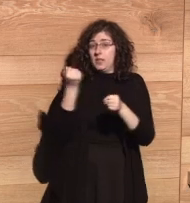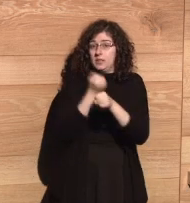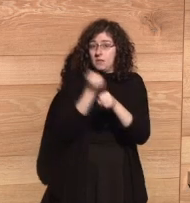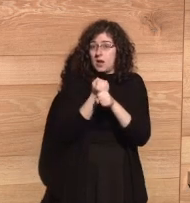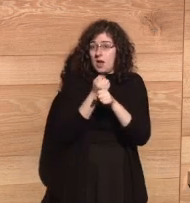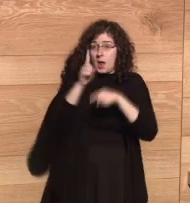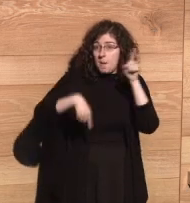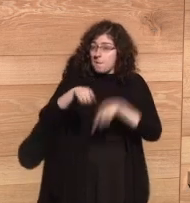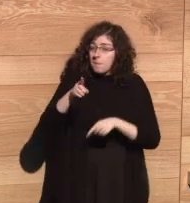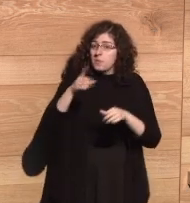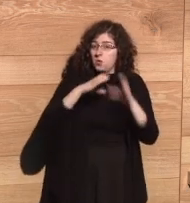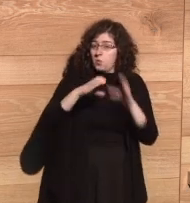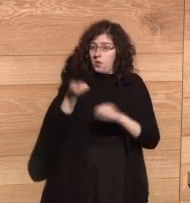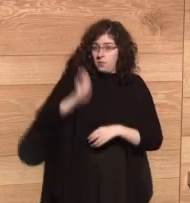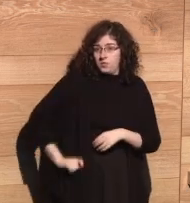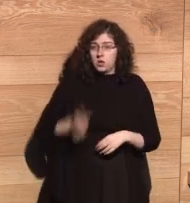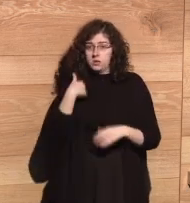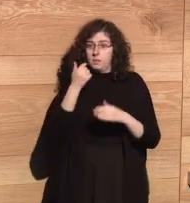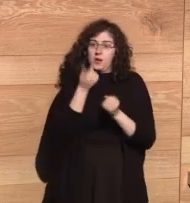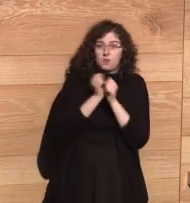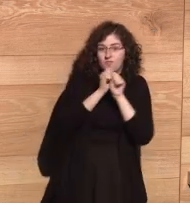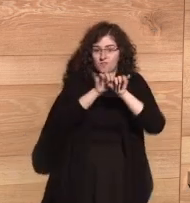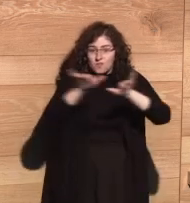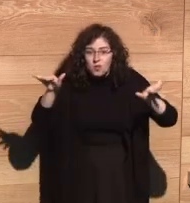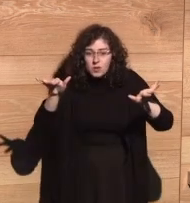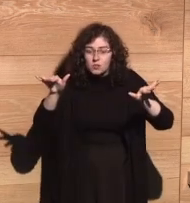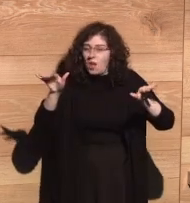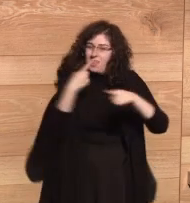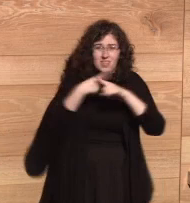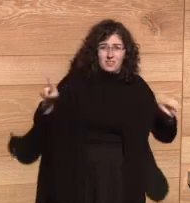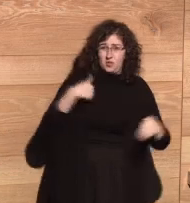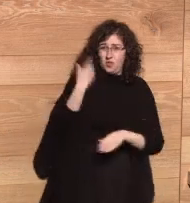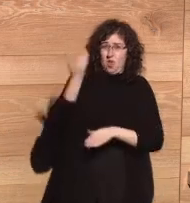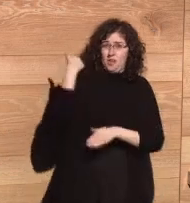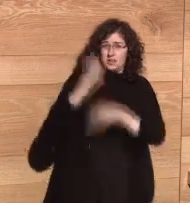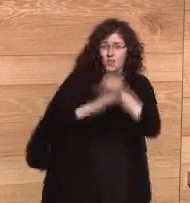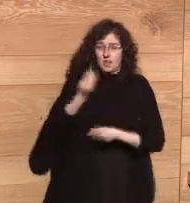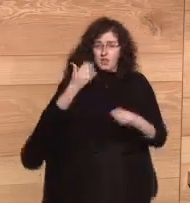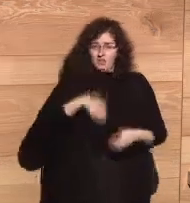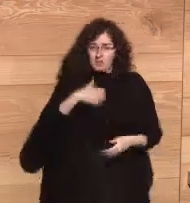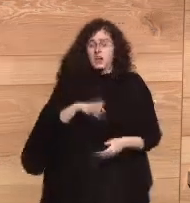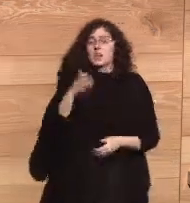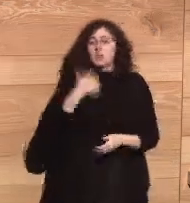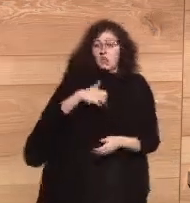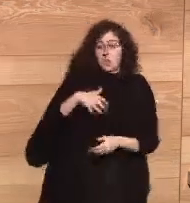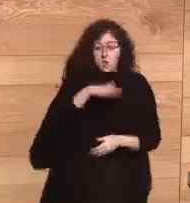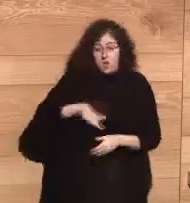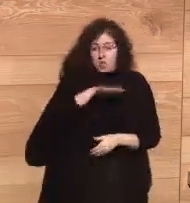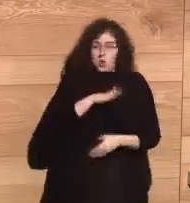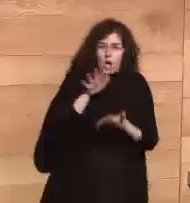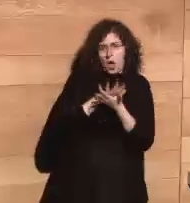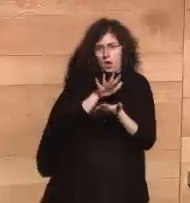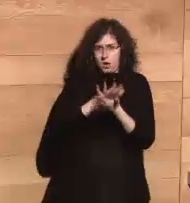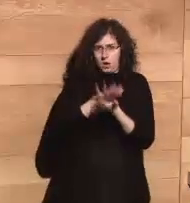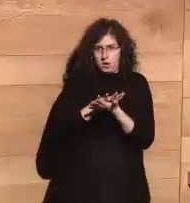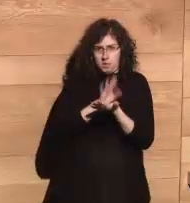profesionales y evidentemente la cobertura no tenía nada que ver con lo que yo estaba haciendo en Sevilla. Estamos hablando que Sevilla era una zona que bastante